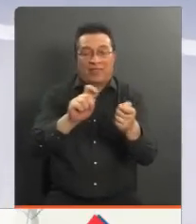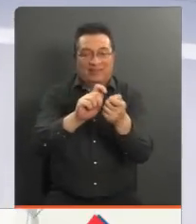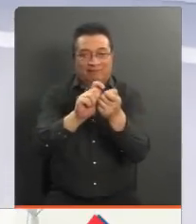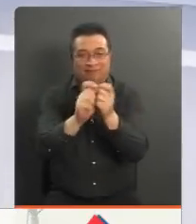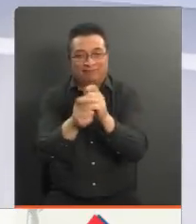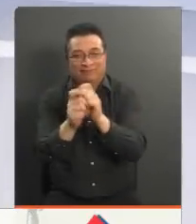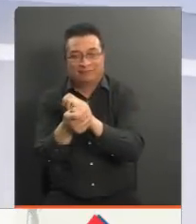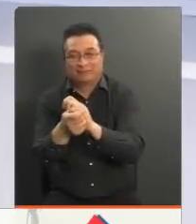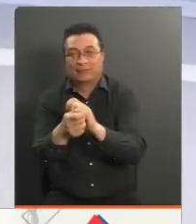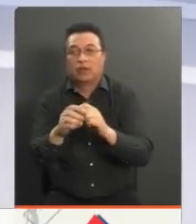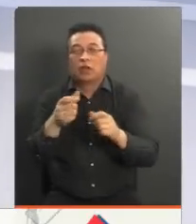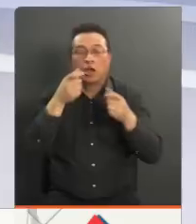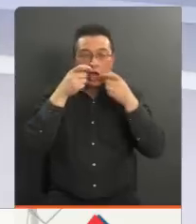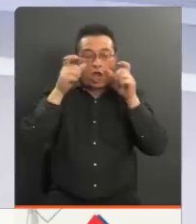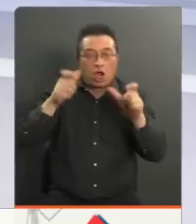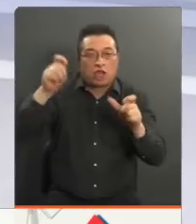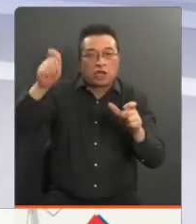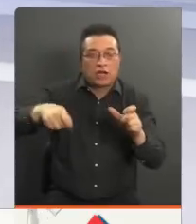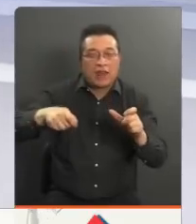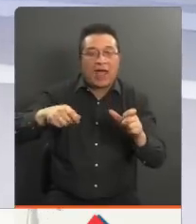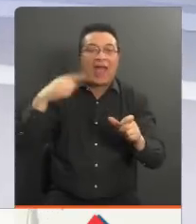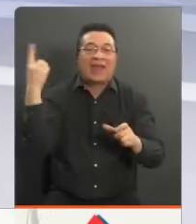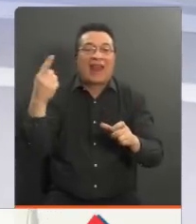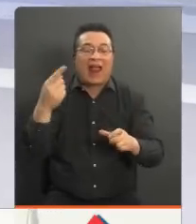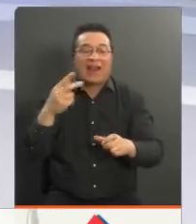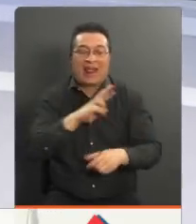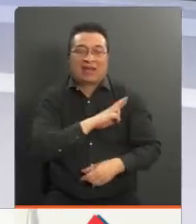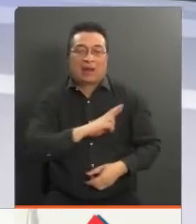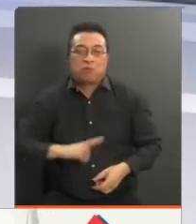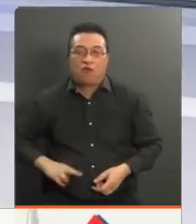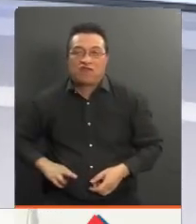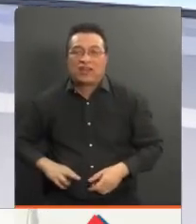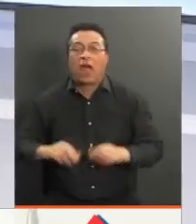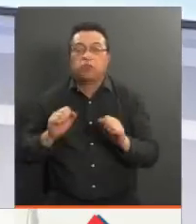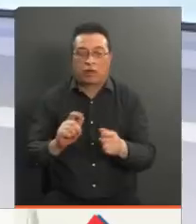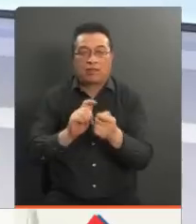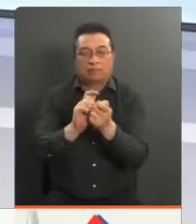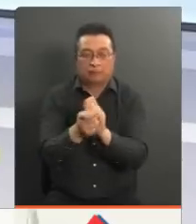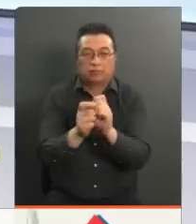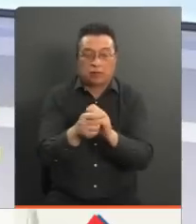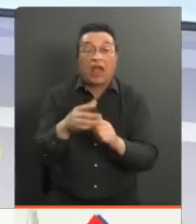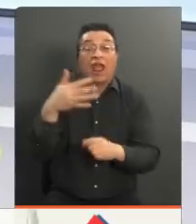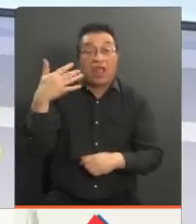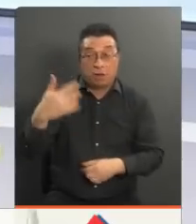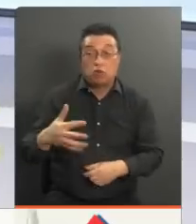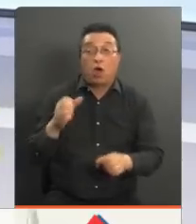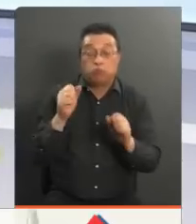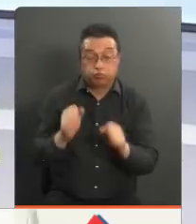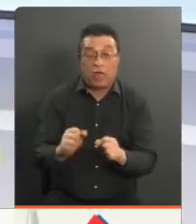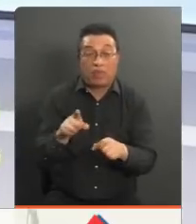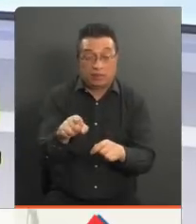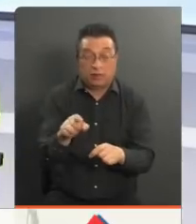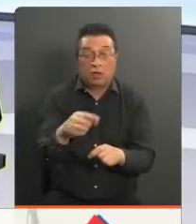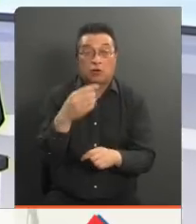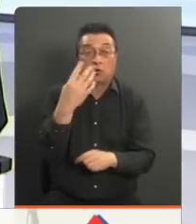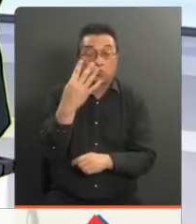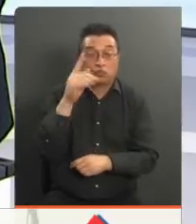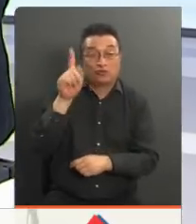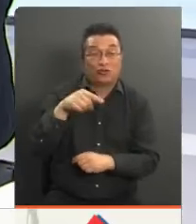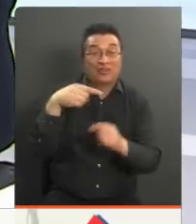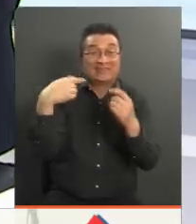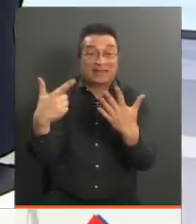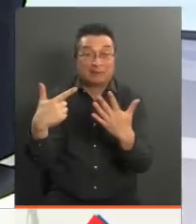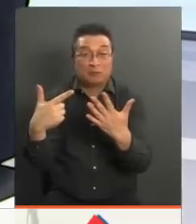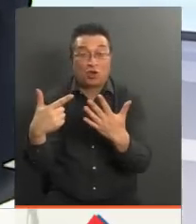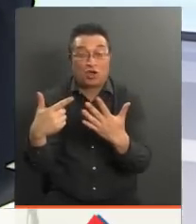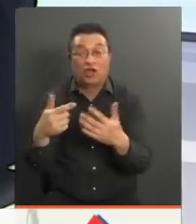la Contraloría General de la República y otro tipo de instituciones. Se pueden hacer reformas importantes con ese quórum. Pero ¿qué pasaría si se